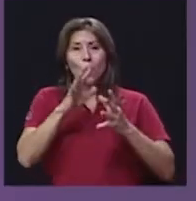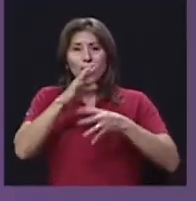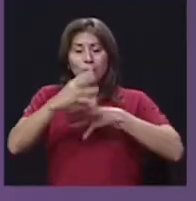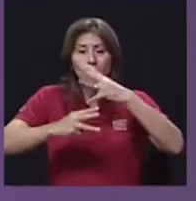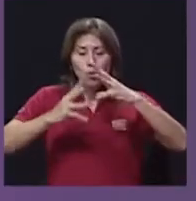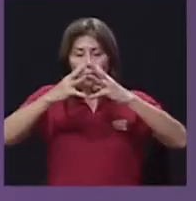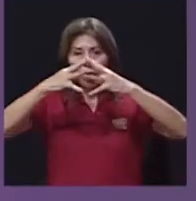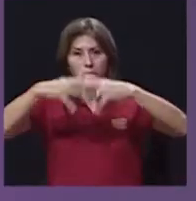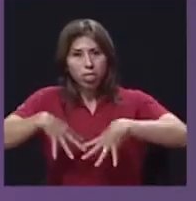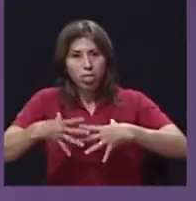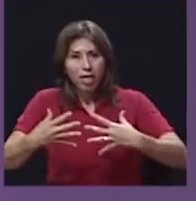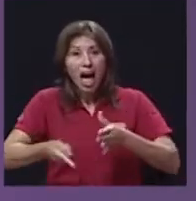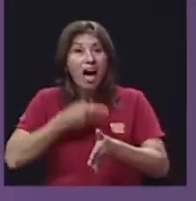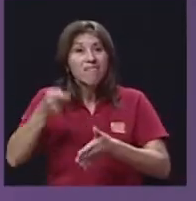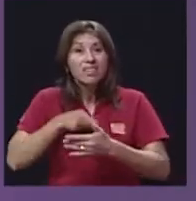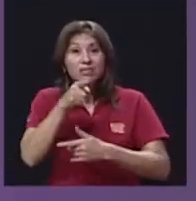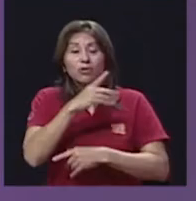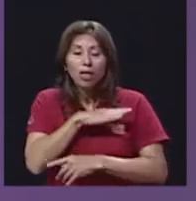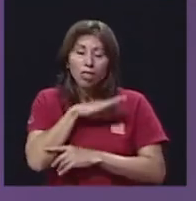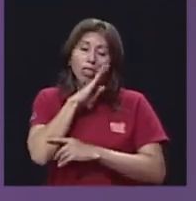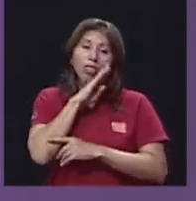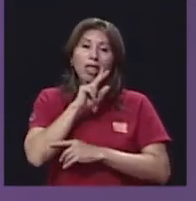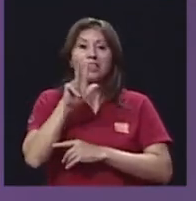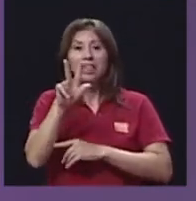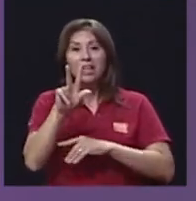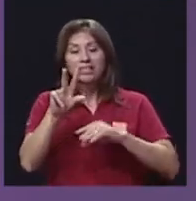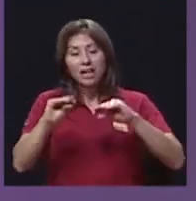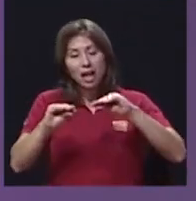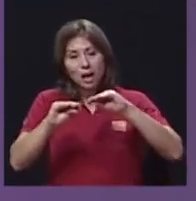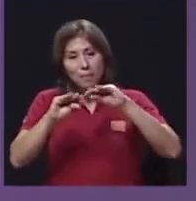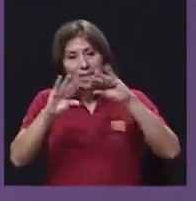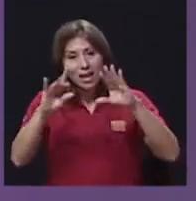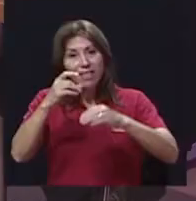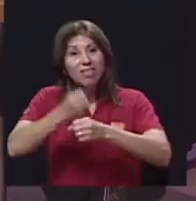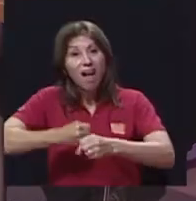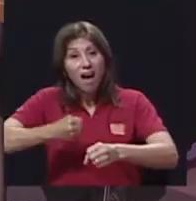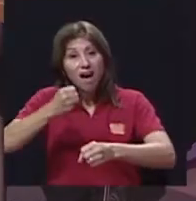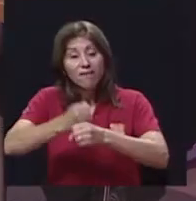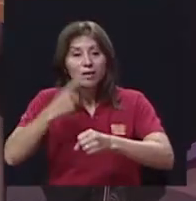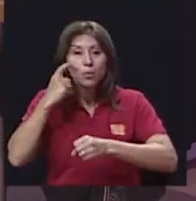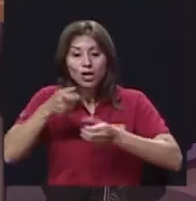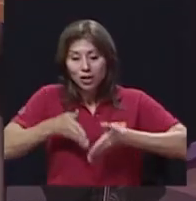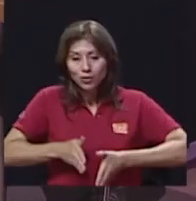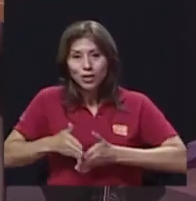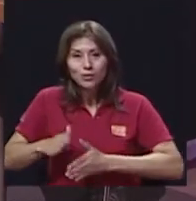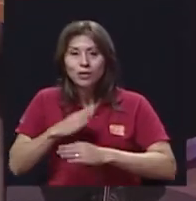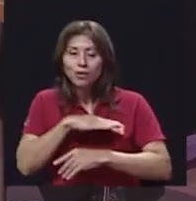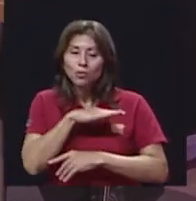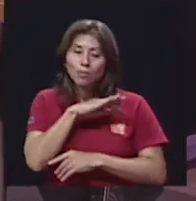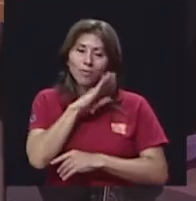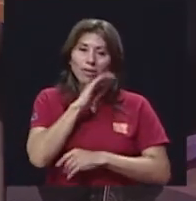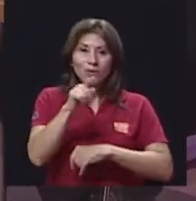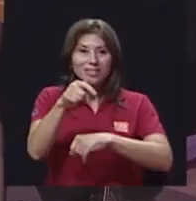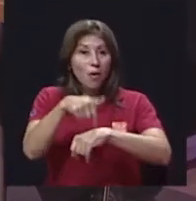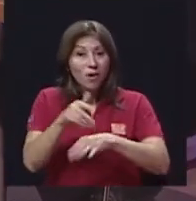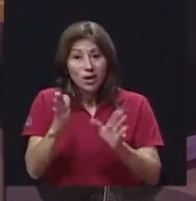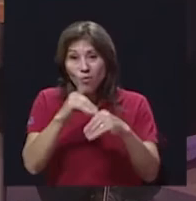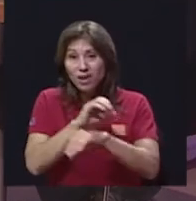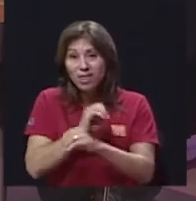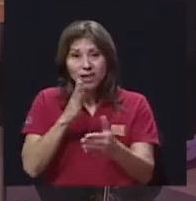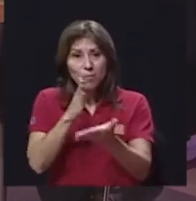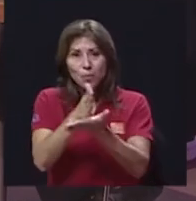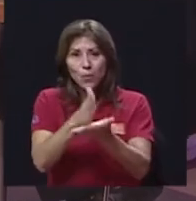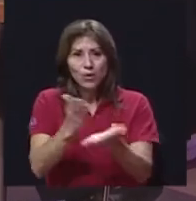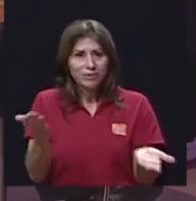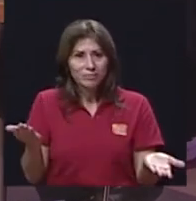encima y a veces te acostás a las tres de la mañana trabajando porque los niños están dormidos ya esa hora si no hay nadie que te tengo te habla tu experiencia